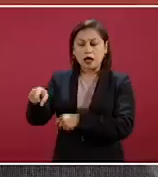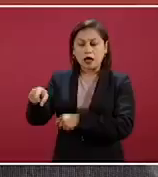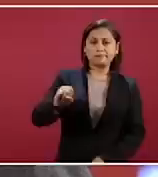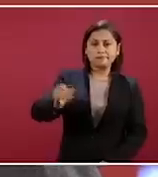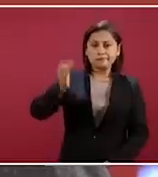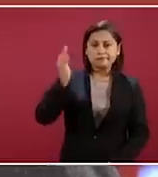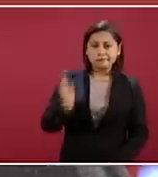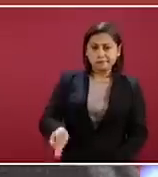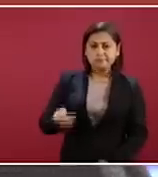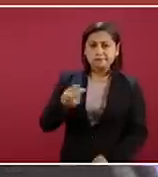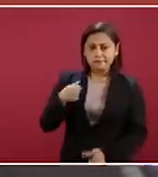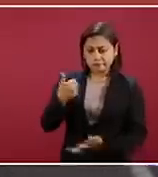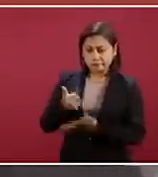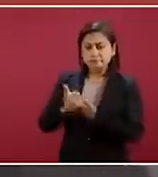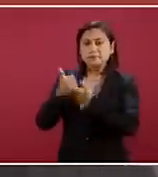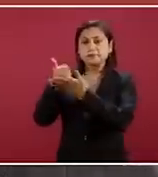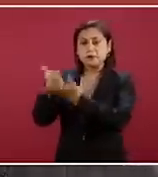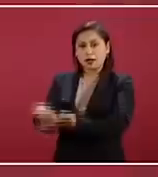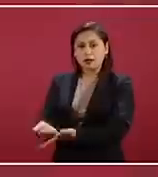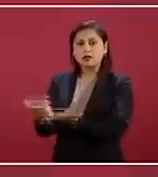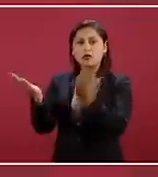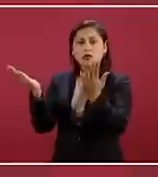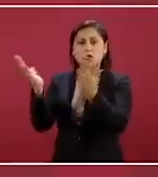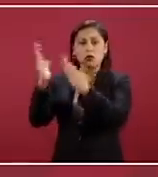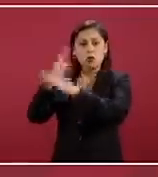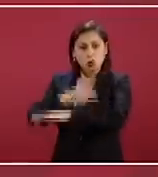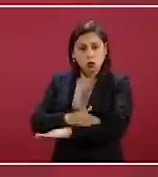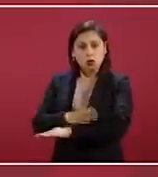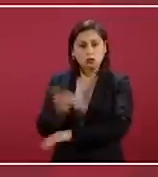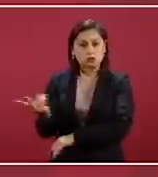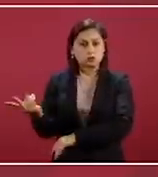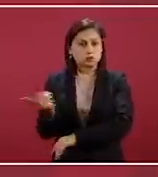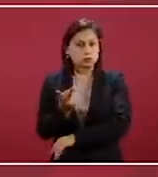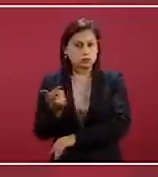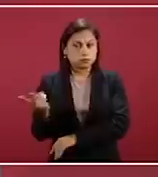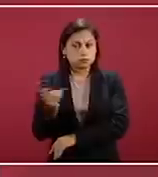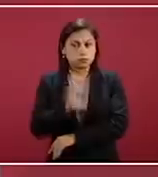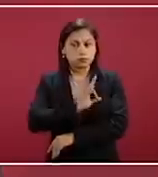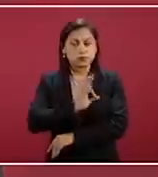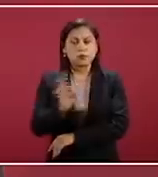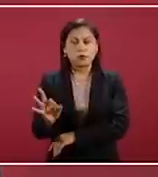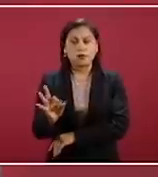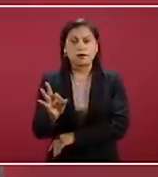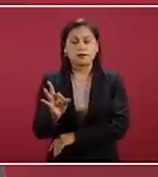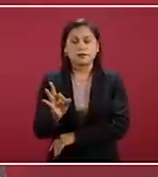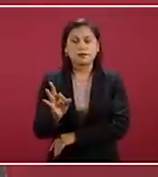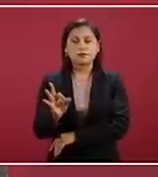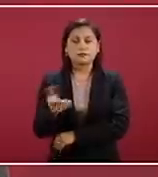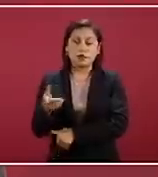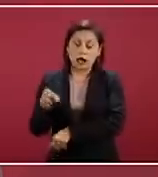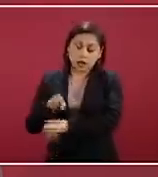ayudar a conciliar para que estas empresas